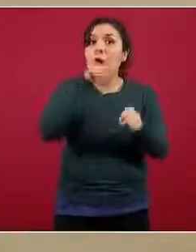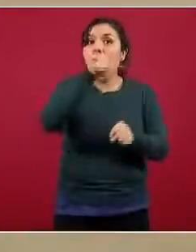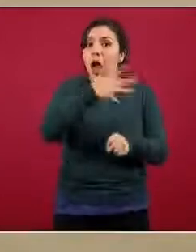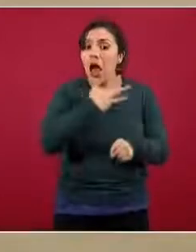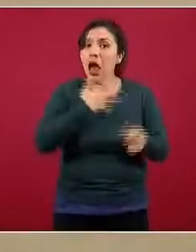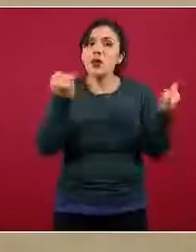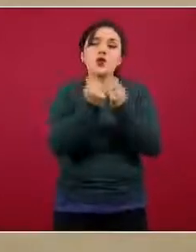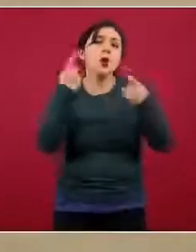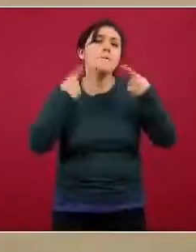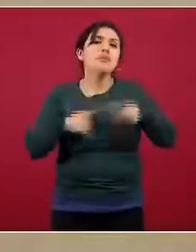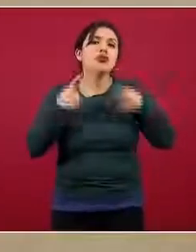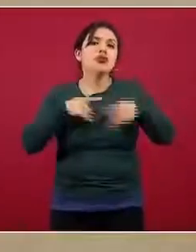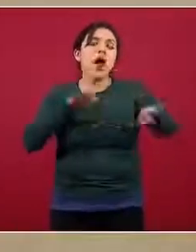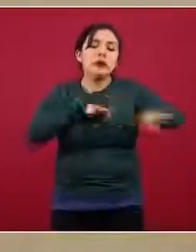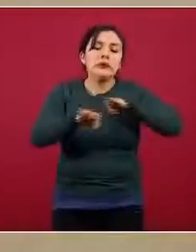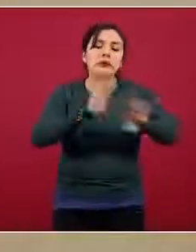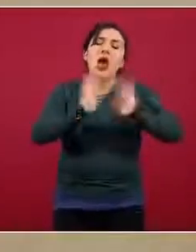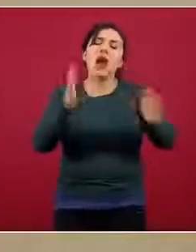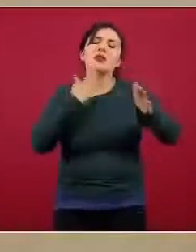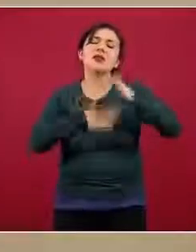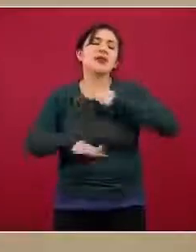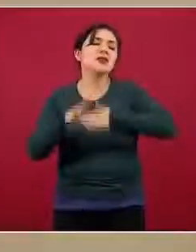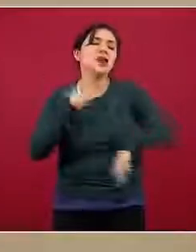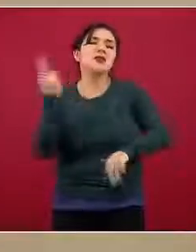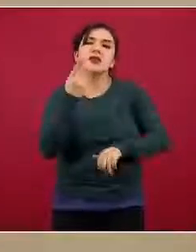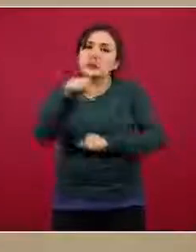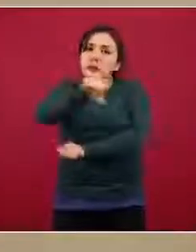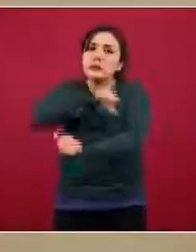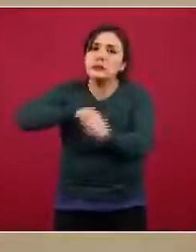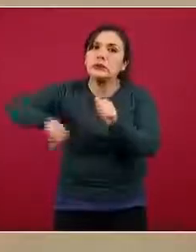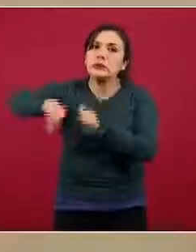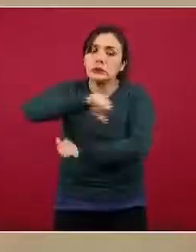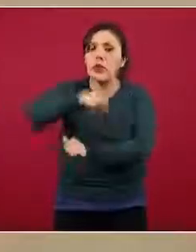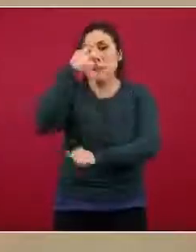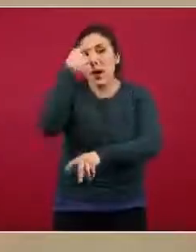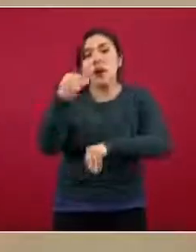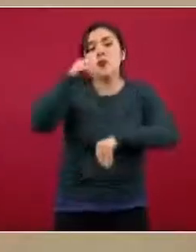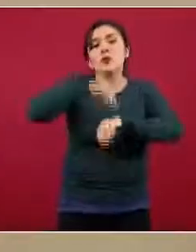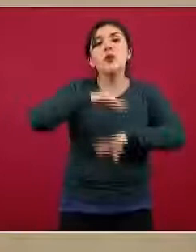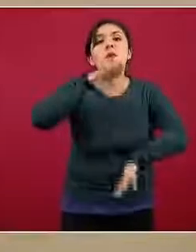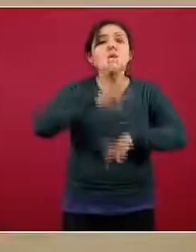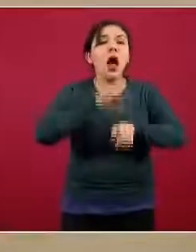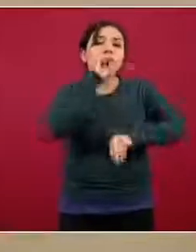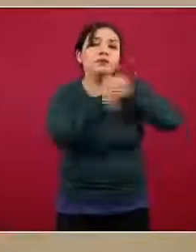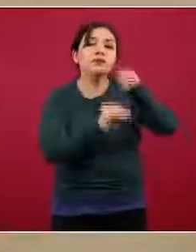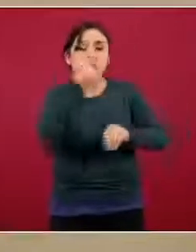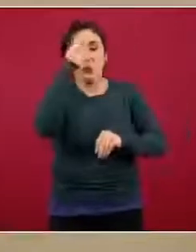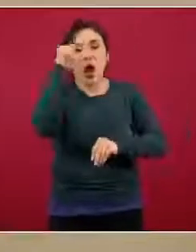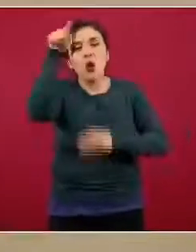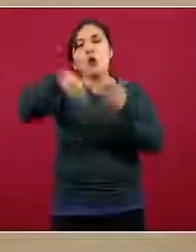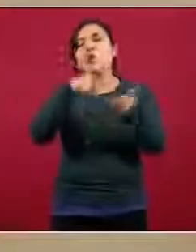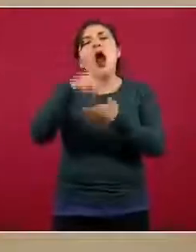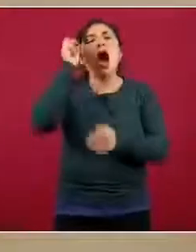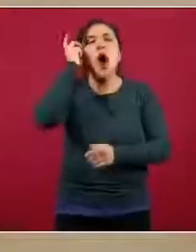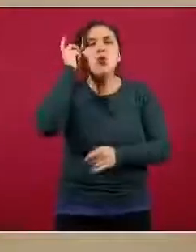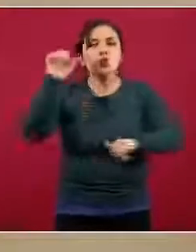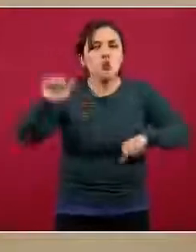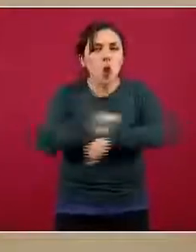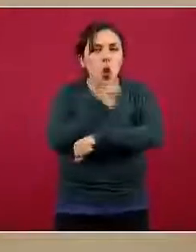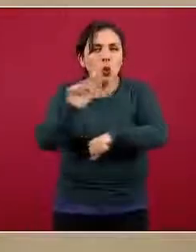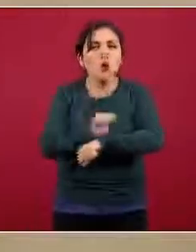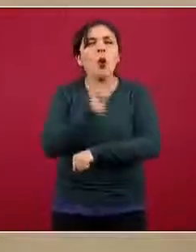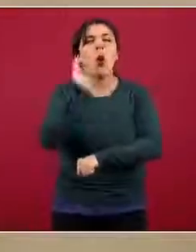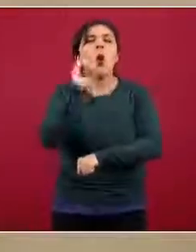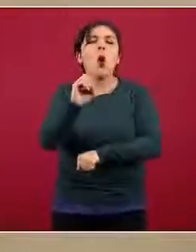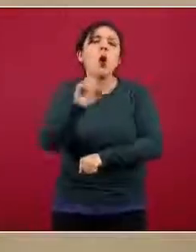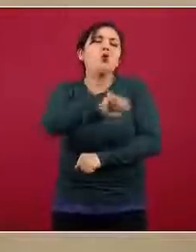personal agotado, personal que requiere sustitución y también para incrementar su capacidad en el autódromo y otras unidades hospitalarias